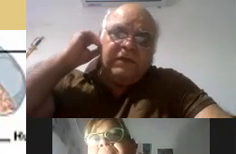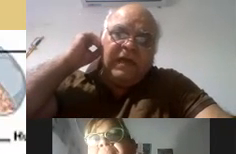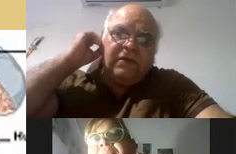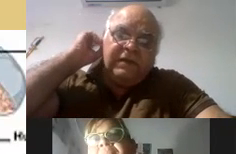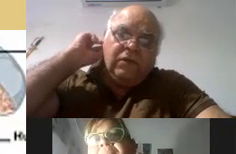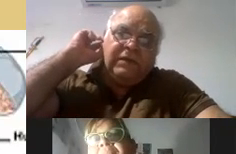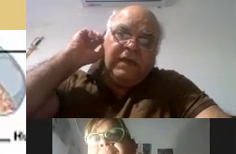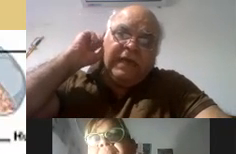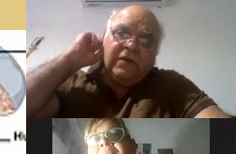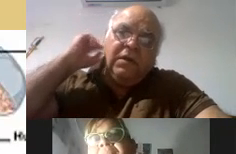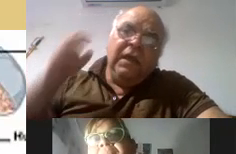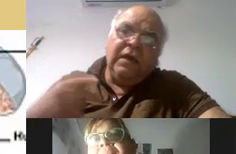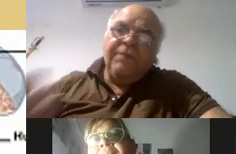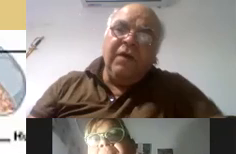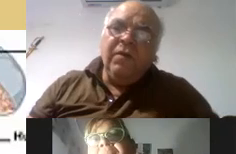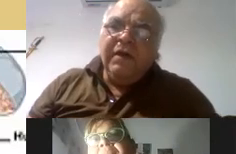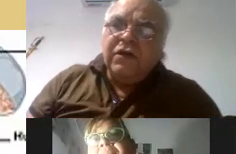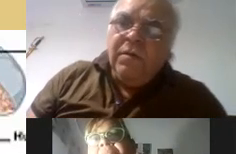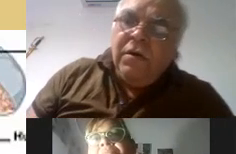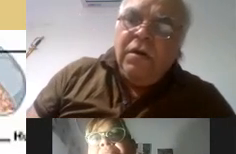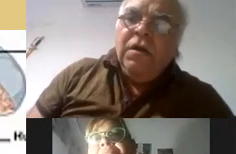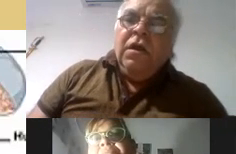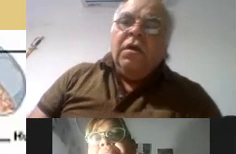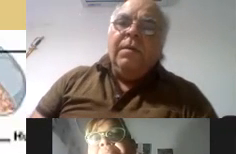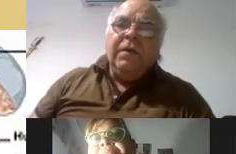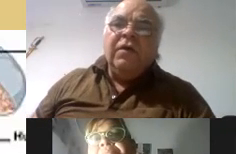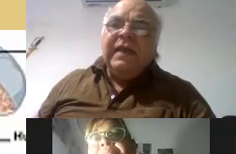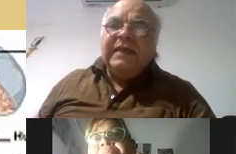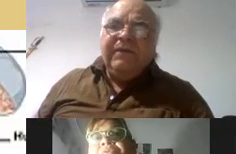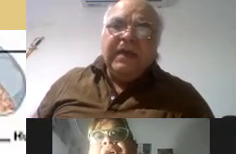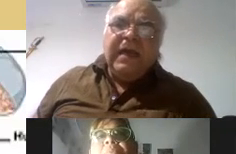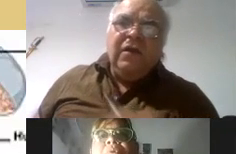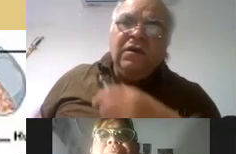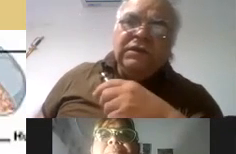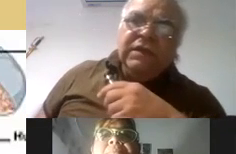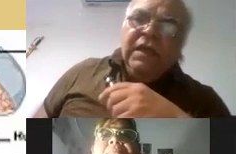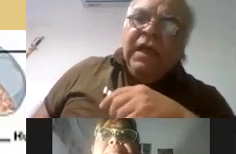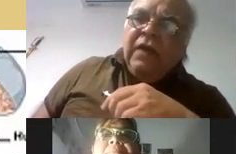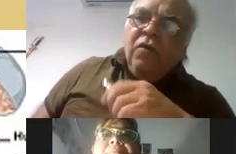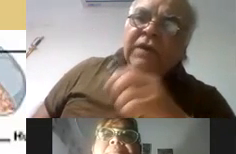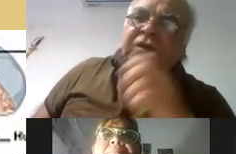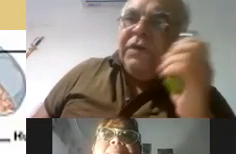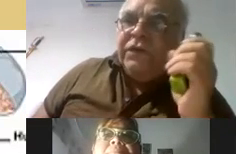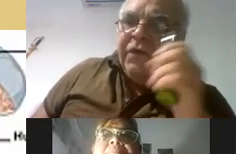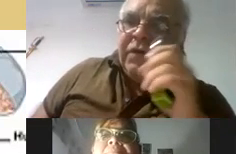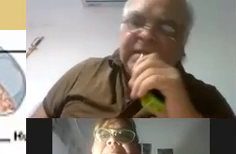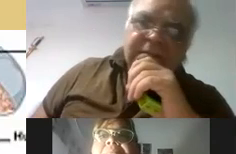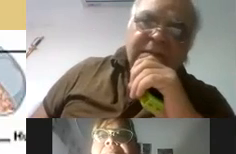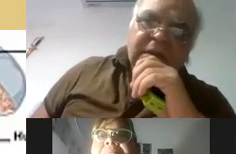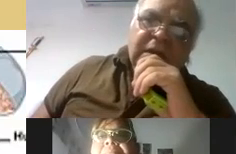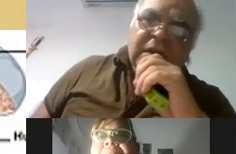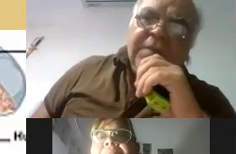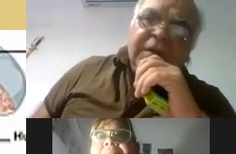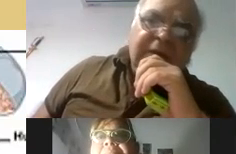todo hueso largo, este es un hueso largo. Ahora después vamos a ver cómo podemos clasificarlos a los huesos por sus